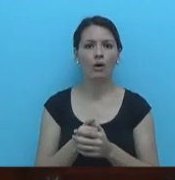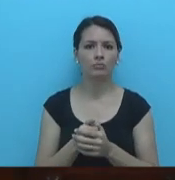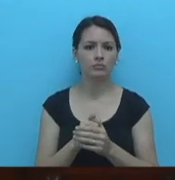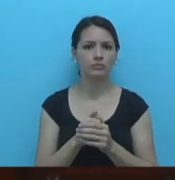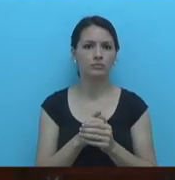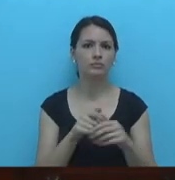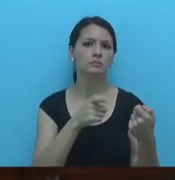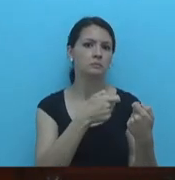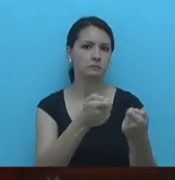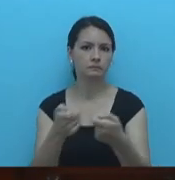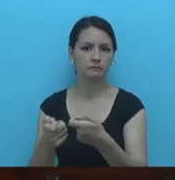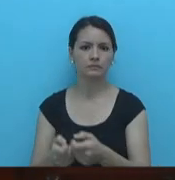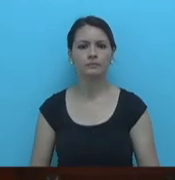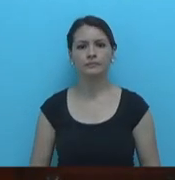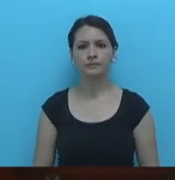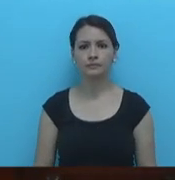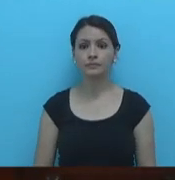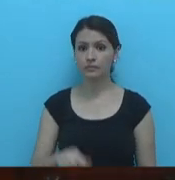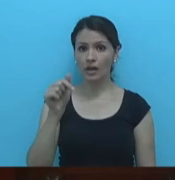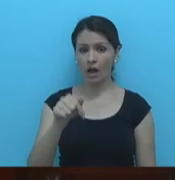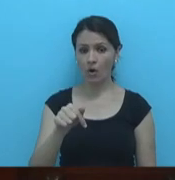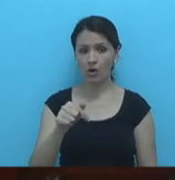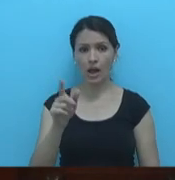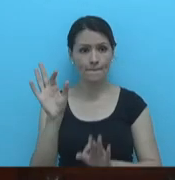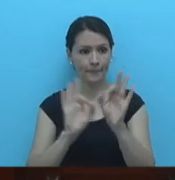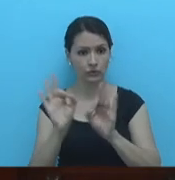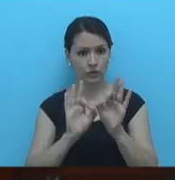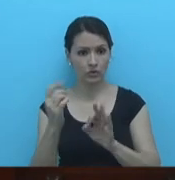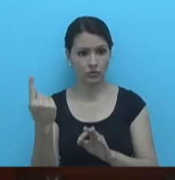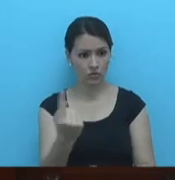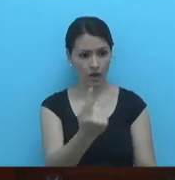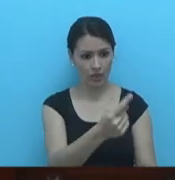Bueno, señoras y señores diputados, a los efectos de dar ingreso a los proyectos, sírvanse solicitar la palabra.